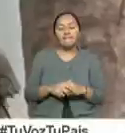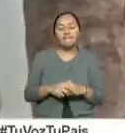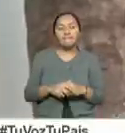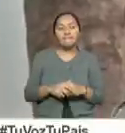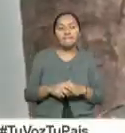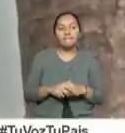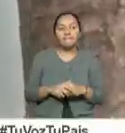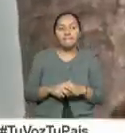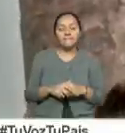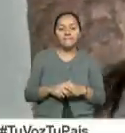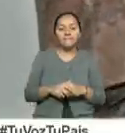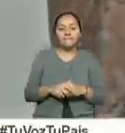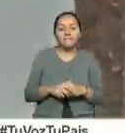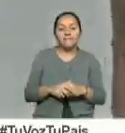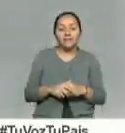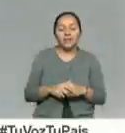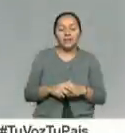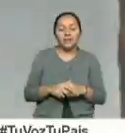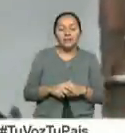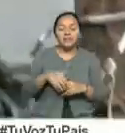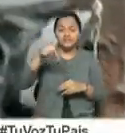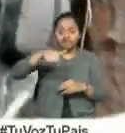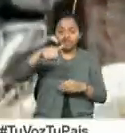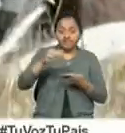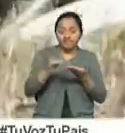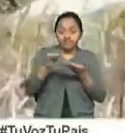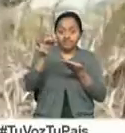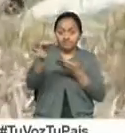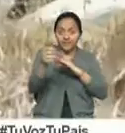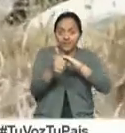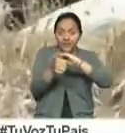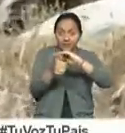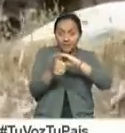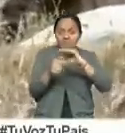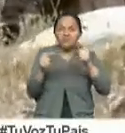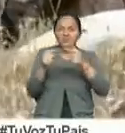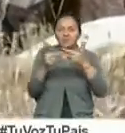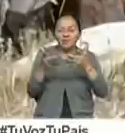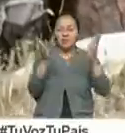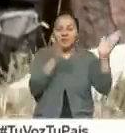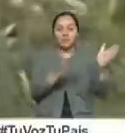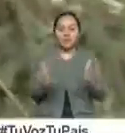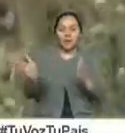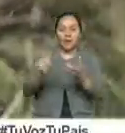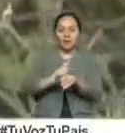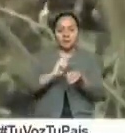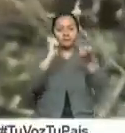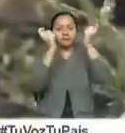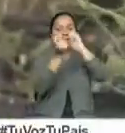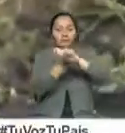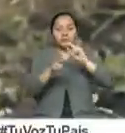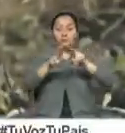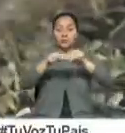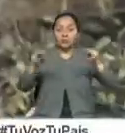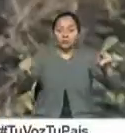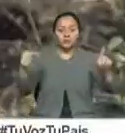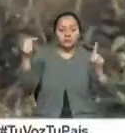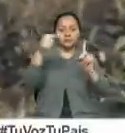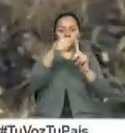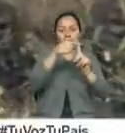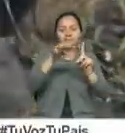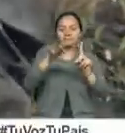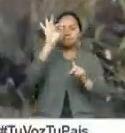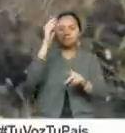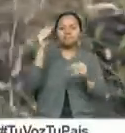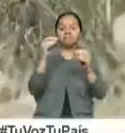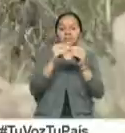tortugas a la isla. Esta isla del archipiélago será parte de un amplio programa de restauración ecológica que incluye especialmente